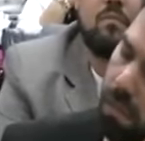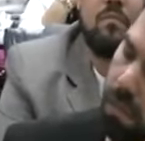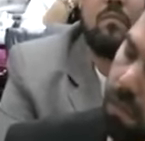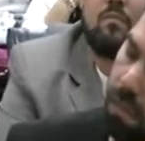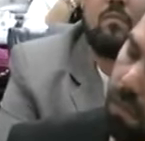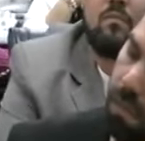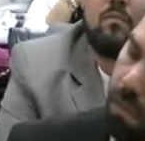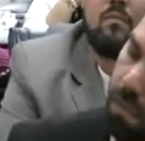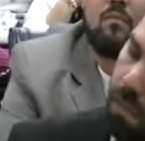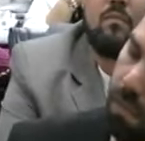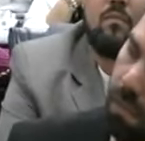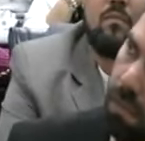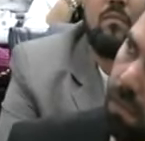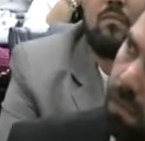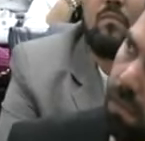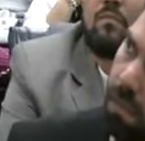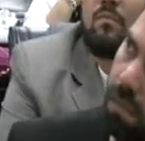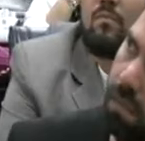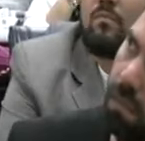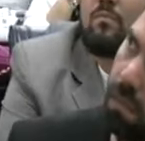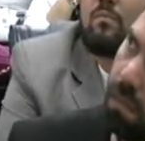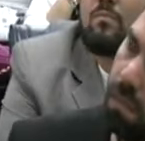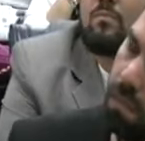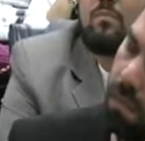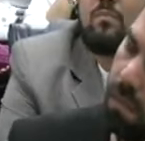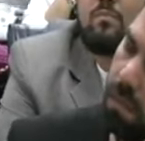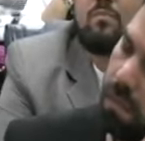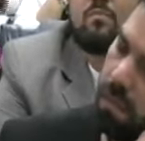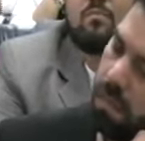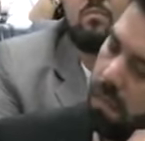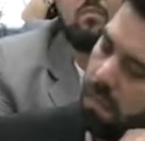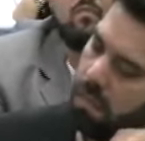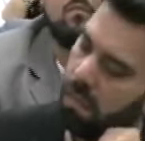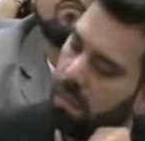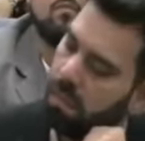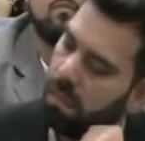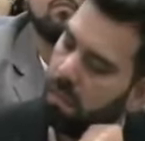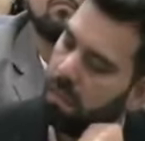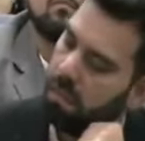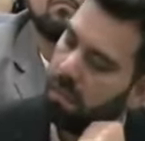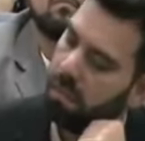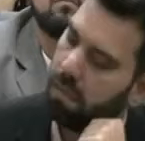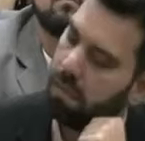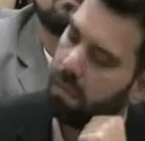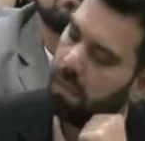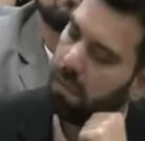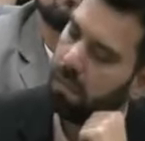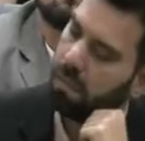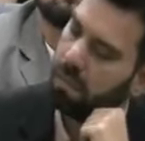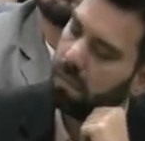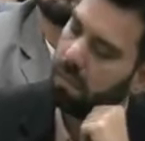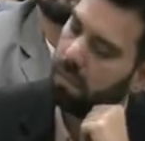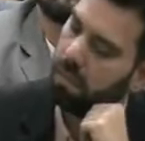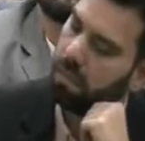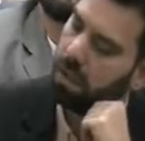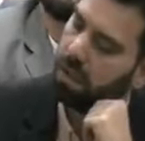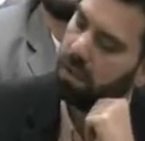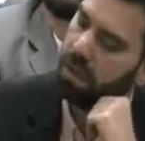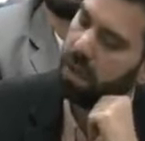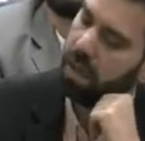hacer efectiva estas leyes que nos conducirán hacia una sociedad más equitativa y